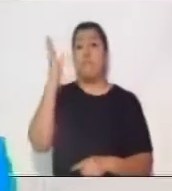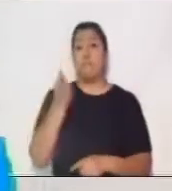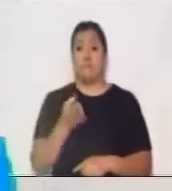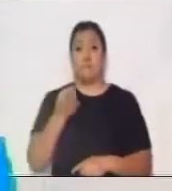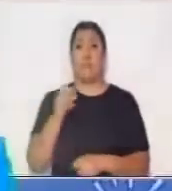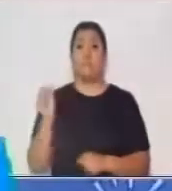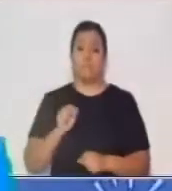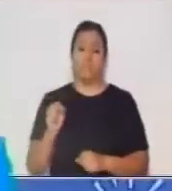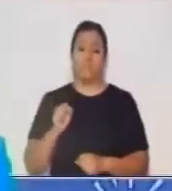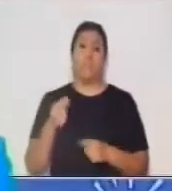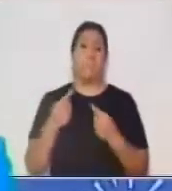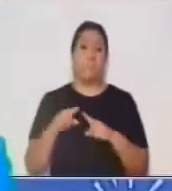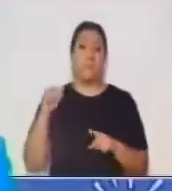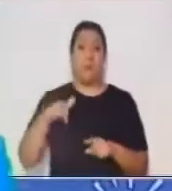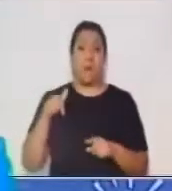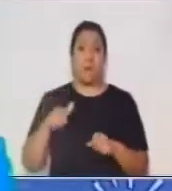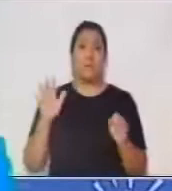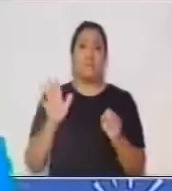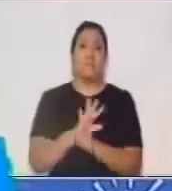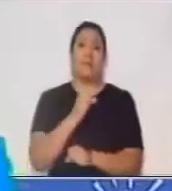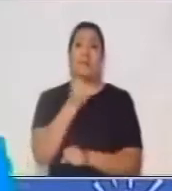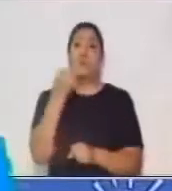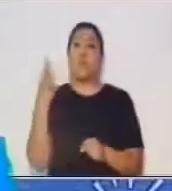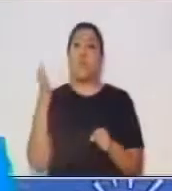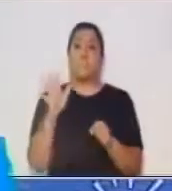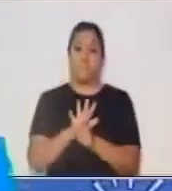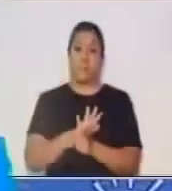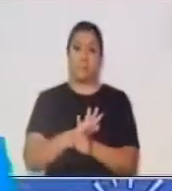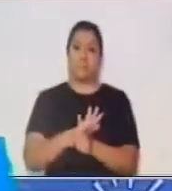Si tú te rajas,